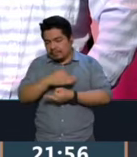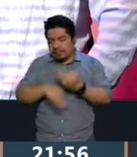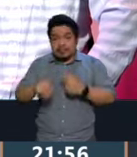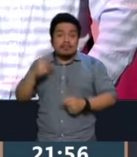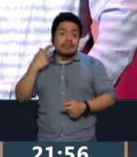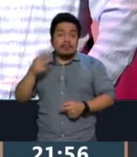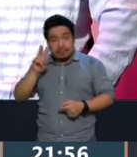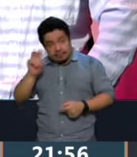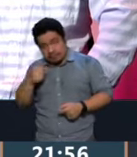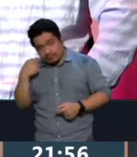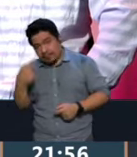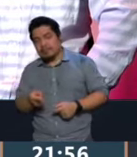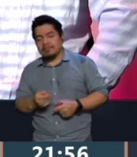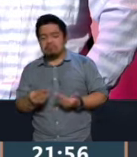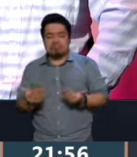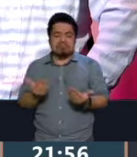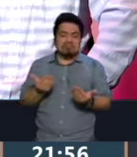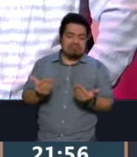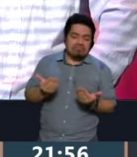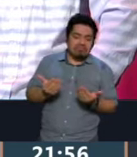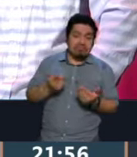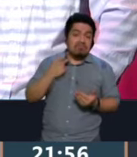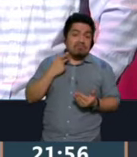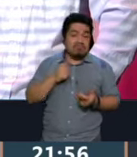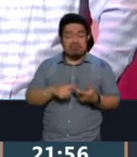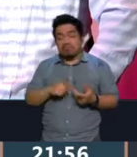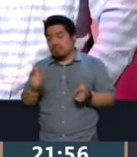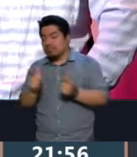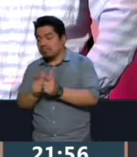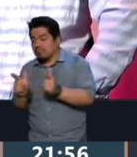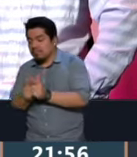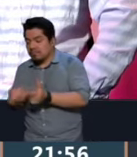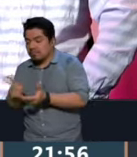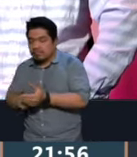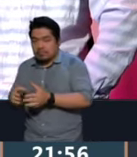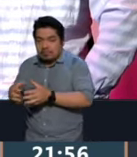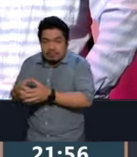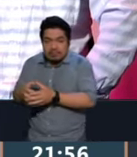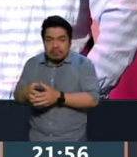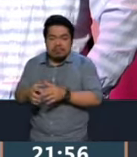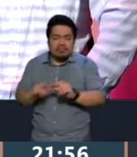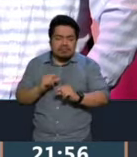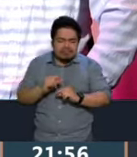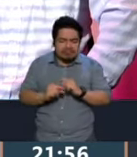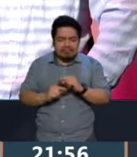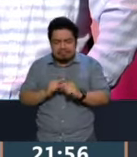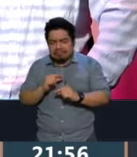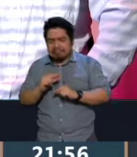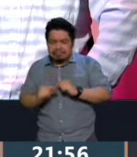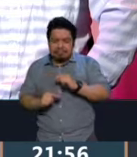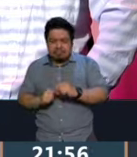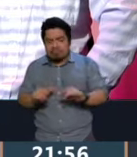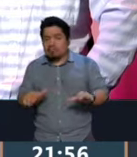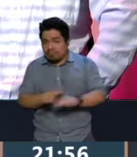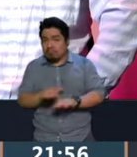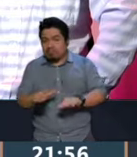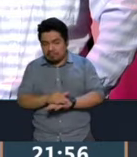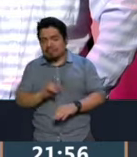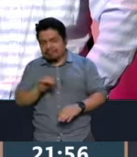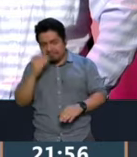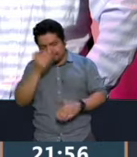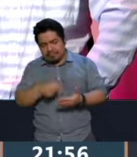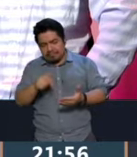político. Habrá que diferenciar entre lo político y lo partidista, pero definitivamente creo que poco a poco va a ir creciendo como incluso en estos